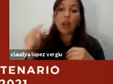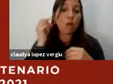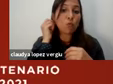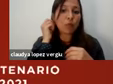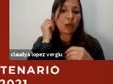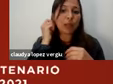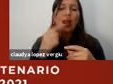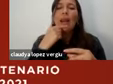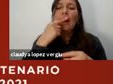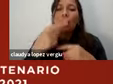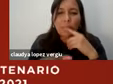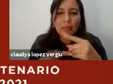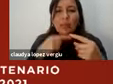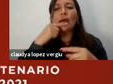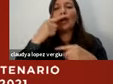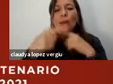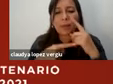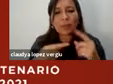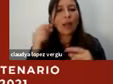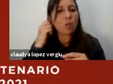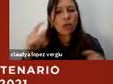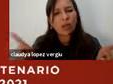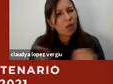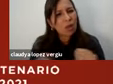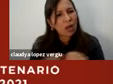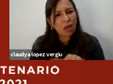repita que somos iguales y que también podemos. Y que